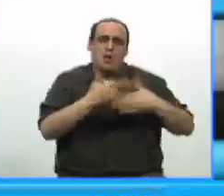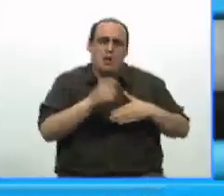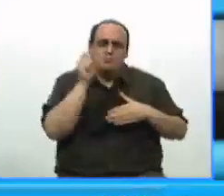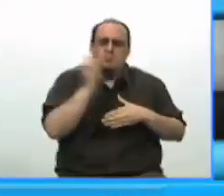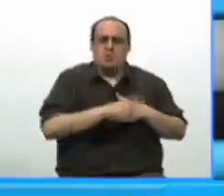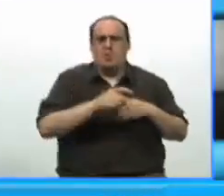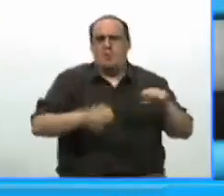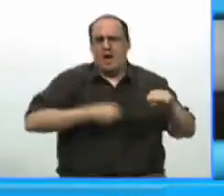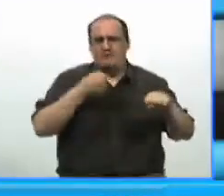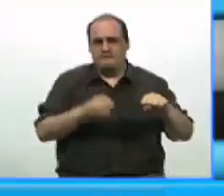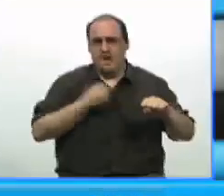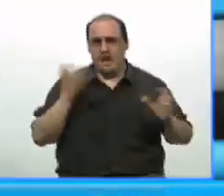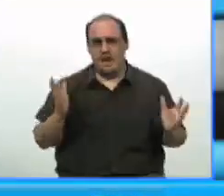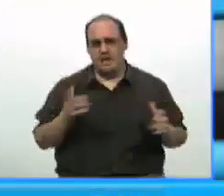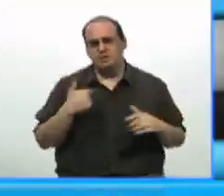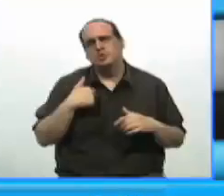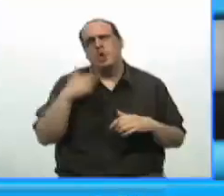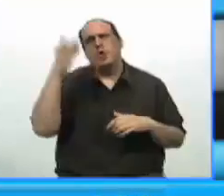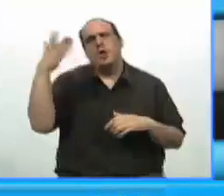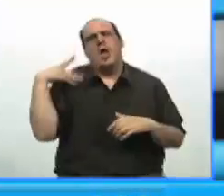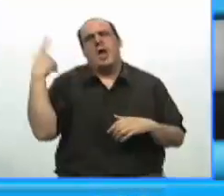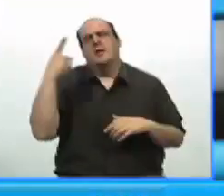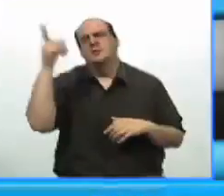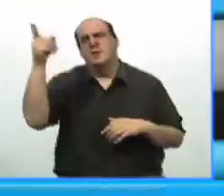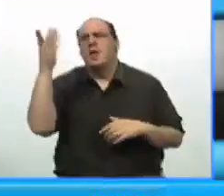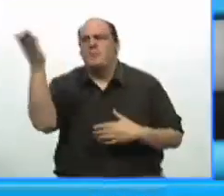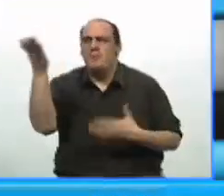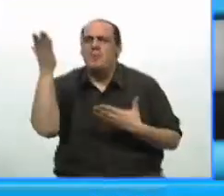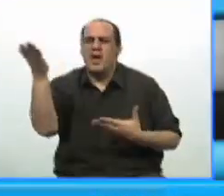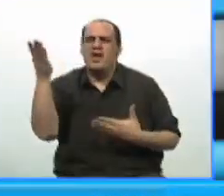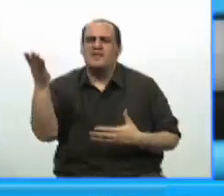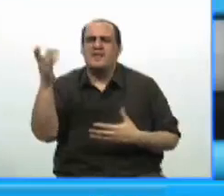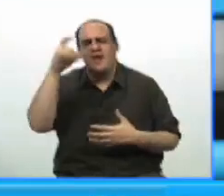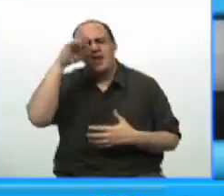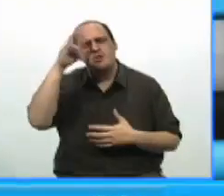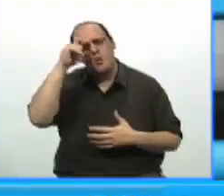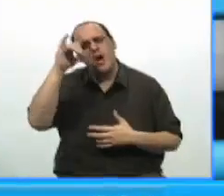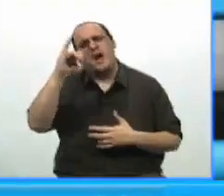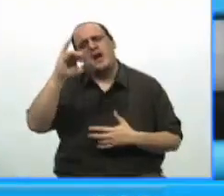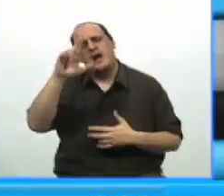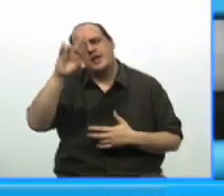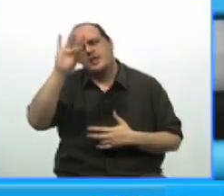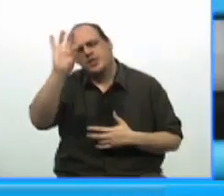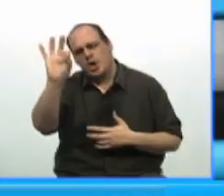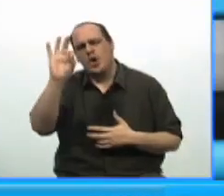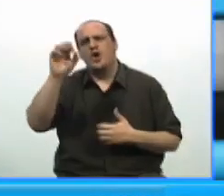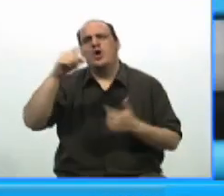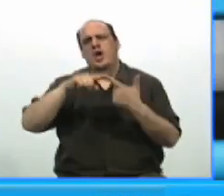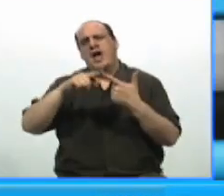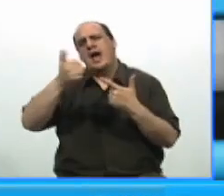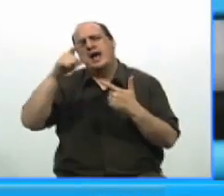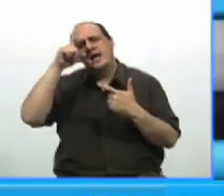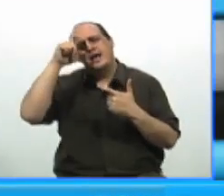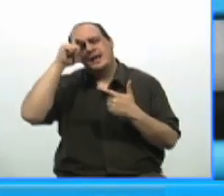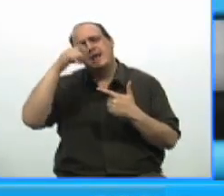eso le pedí encarecidamente a Eduardo y a Alejandro y bueno, a toda la gente de fútbol, participar no en la decisión final